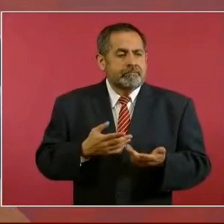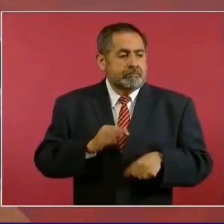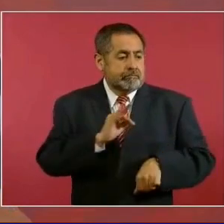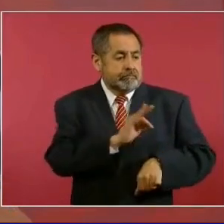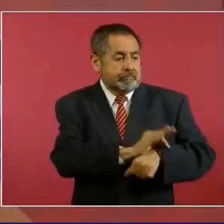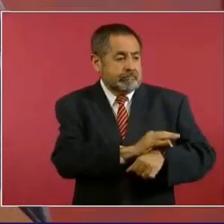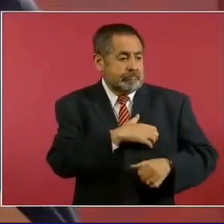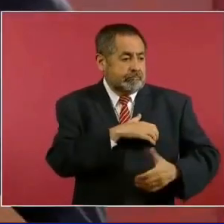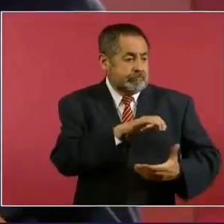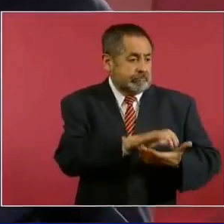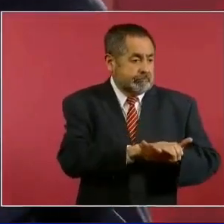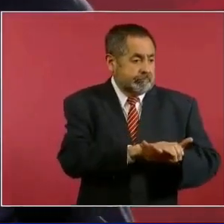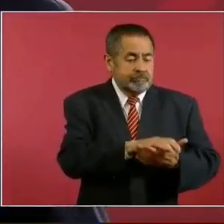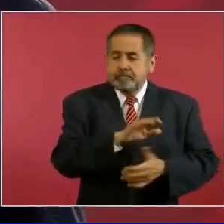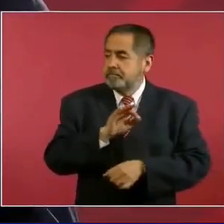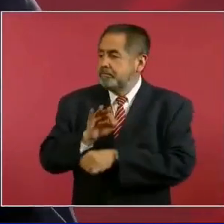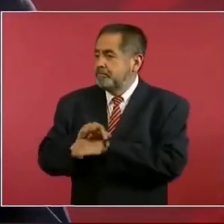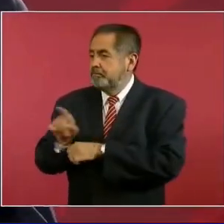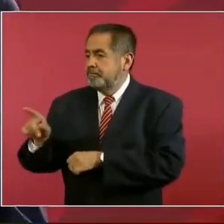Pero eso